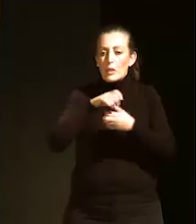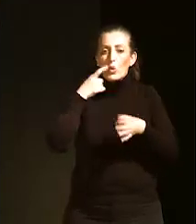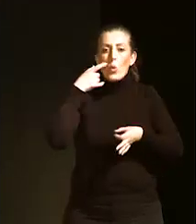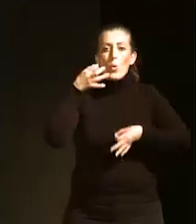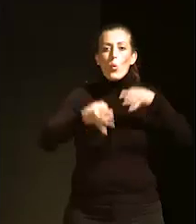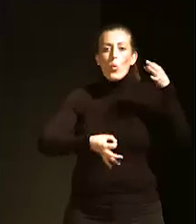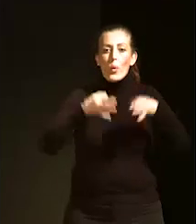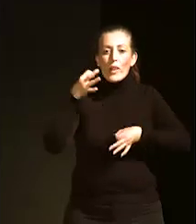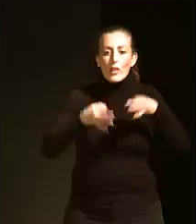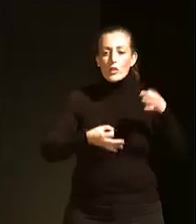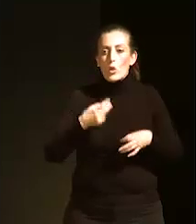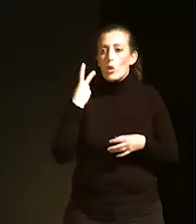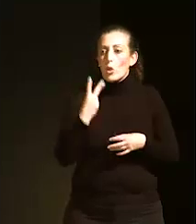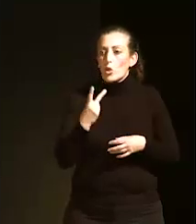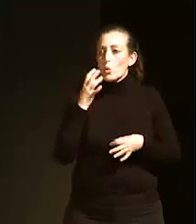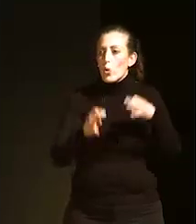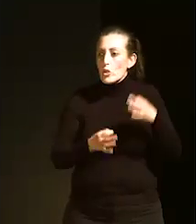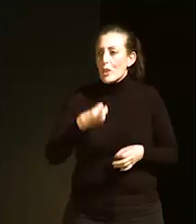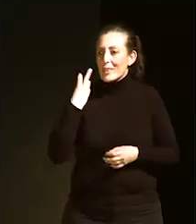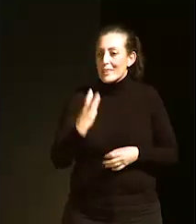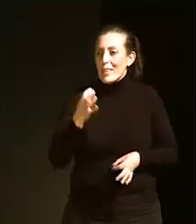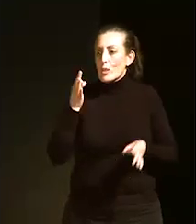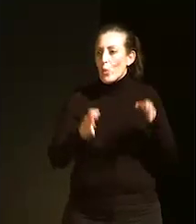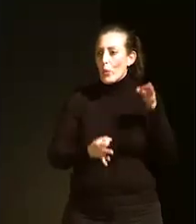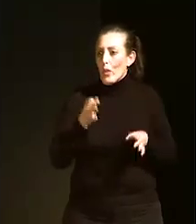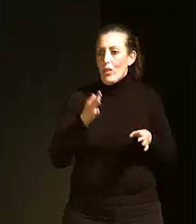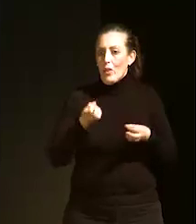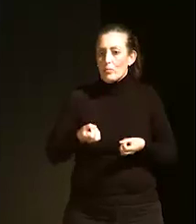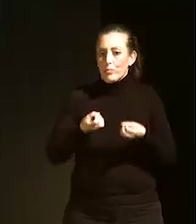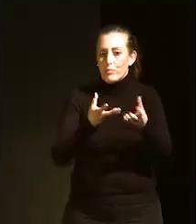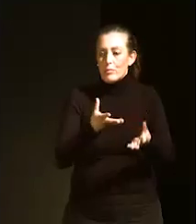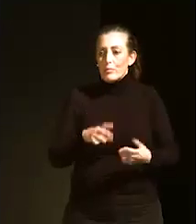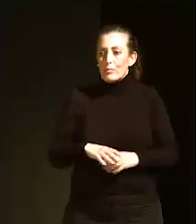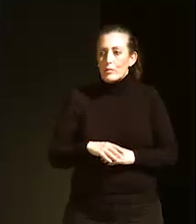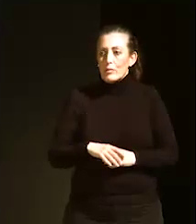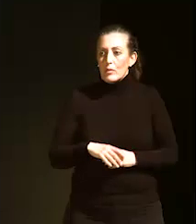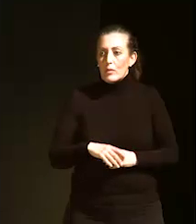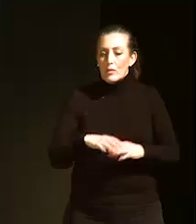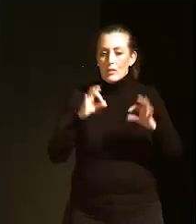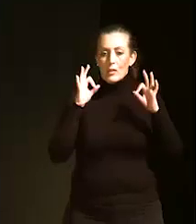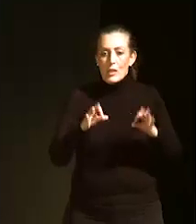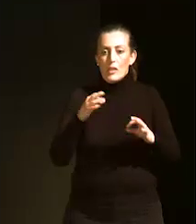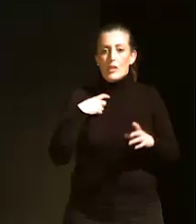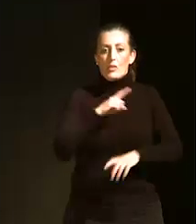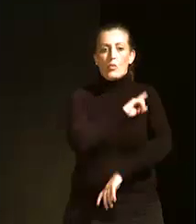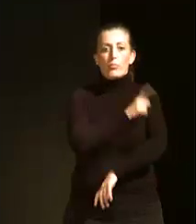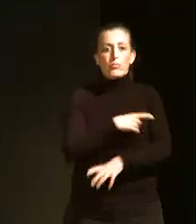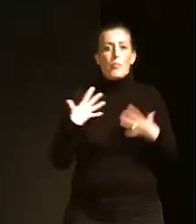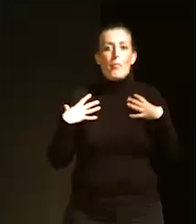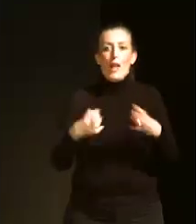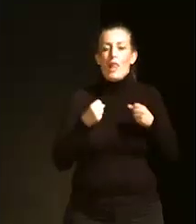juicio en dos juicios en tres juicios es que eso ha sido muy valiente